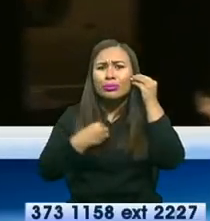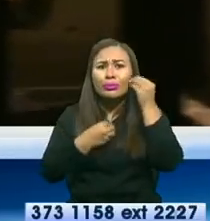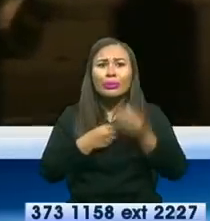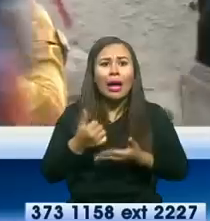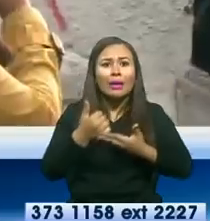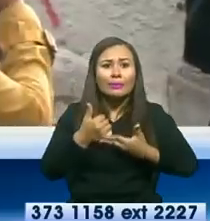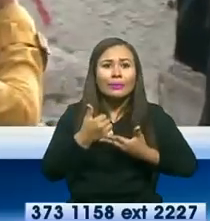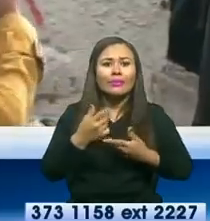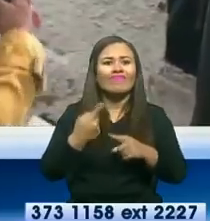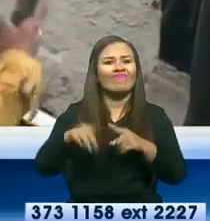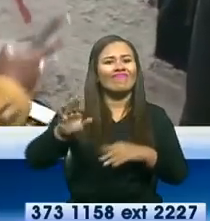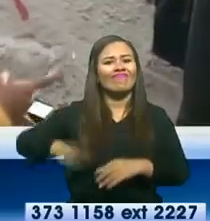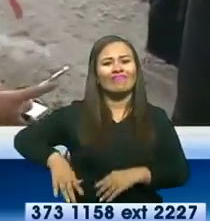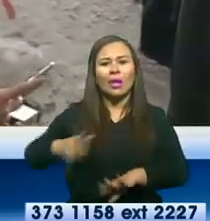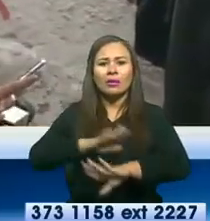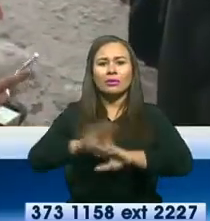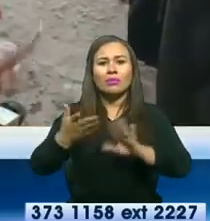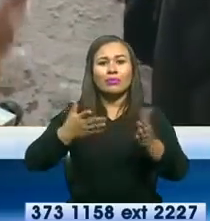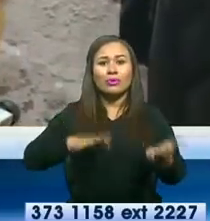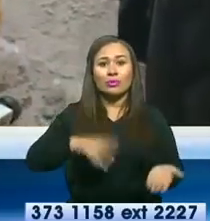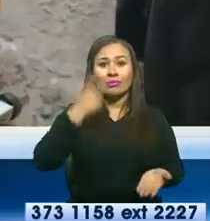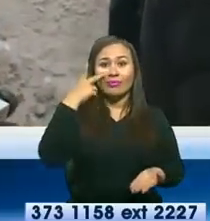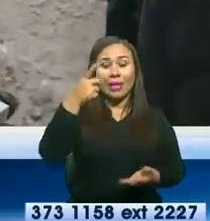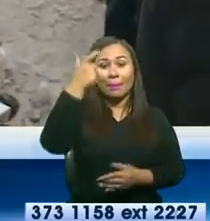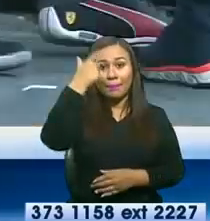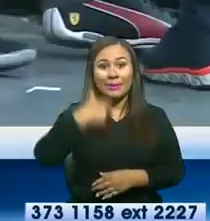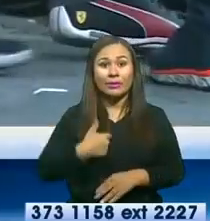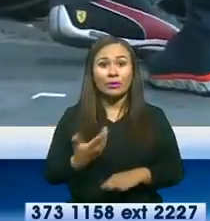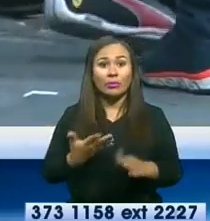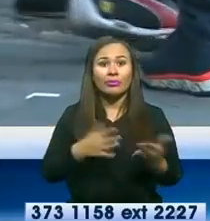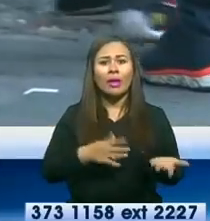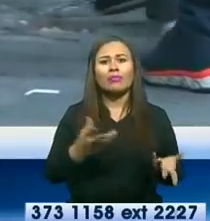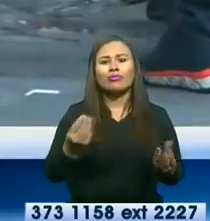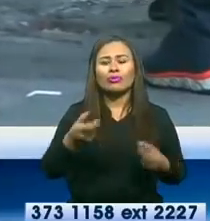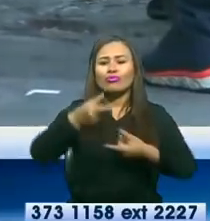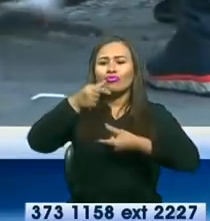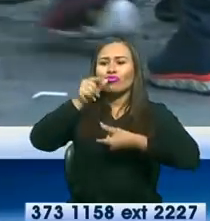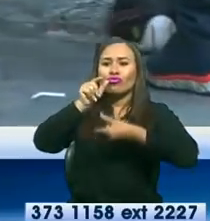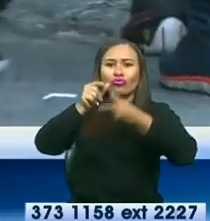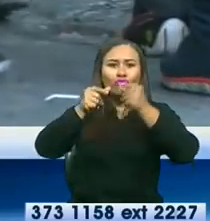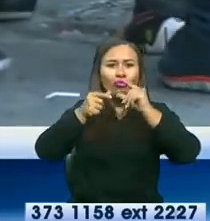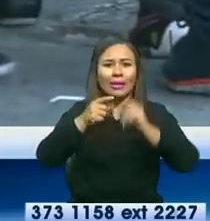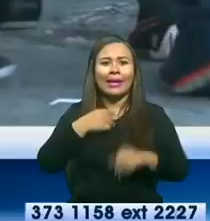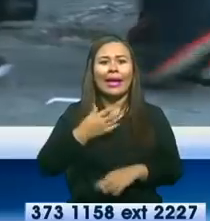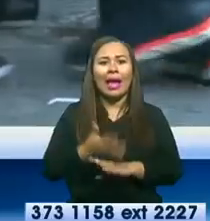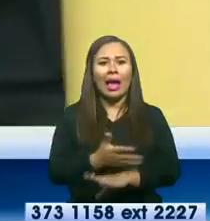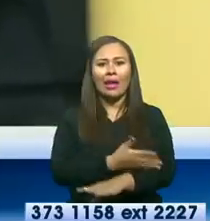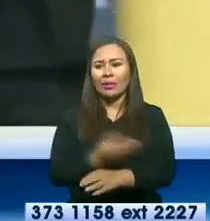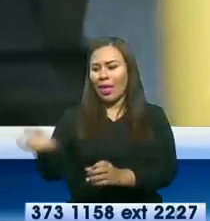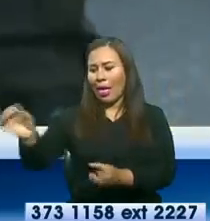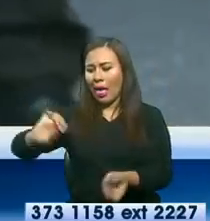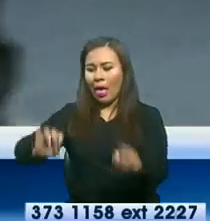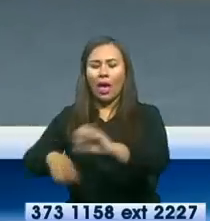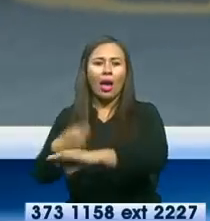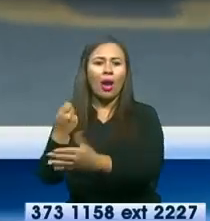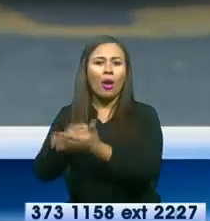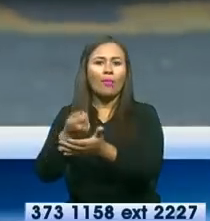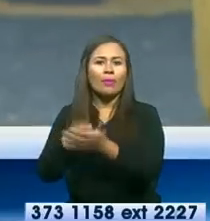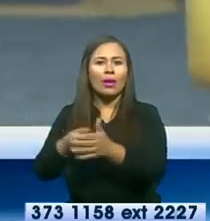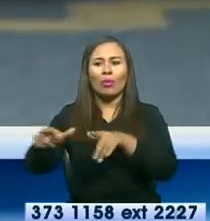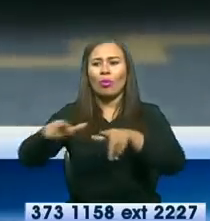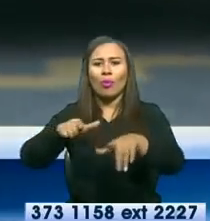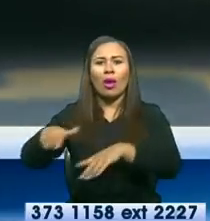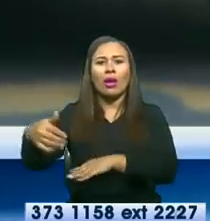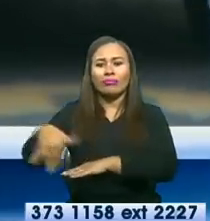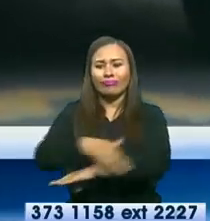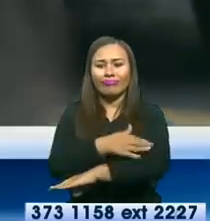vida. Todo apunta a que los fallecidos tenían antecedentes de ingesta de alcohol artesanal. Presumen que adquirieron la conocida huanchaca en